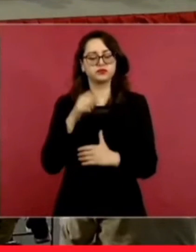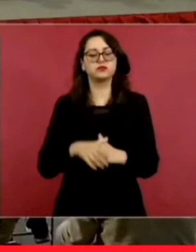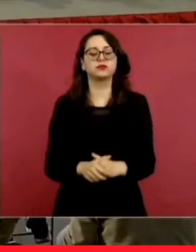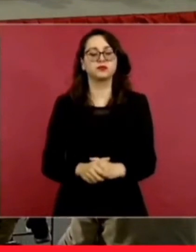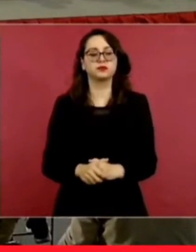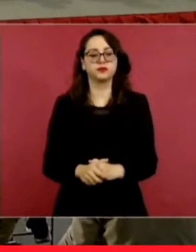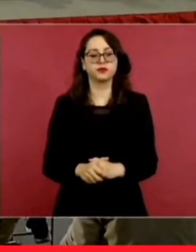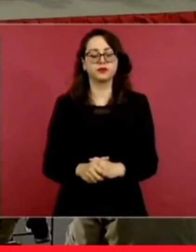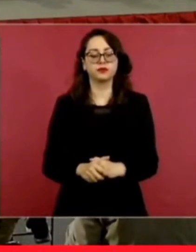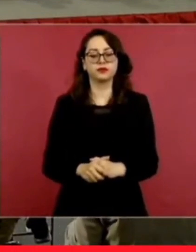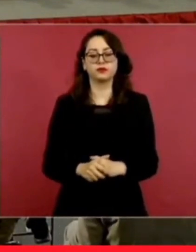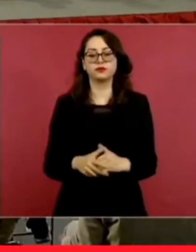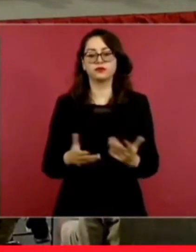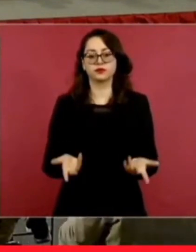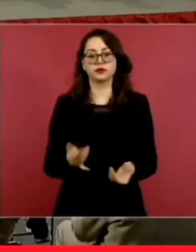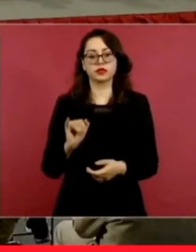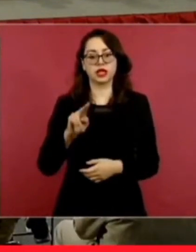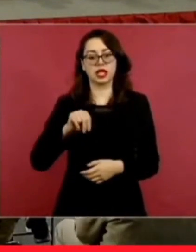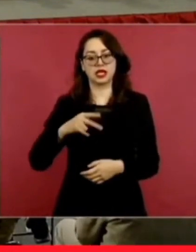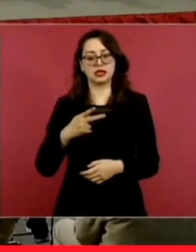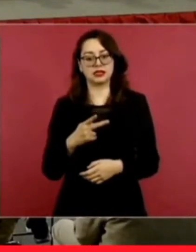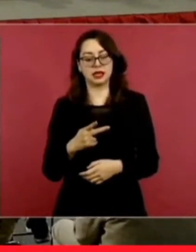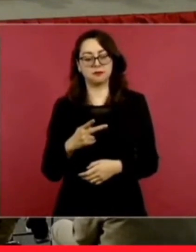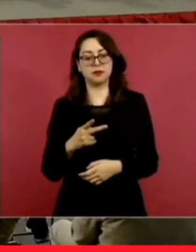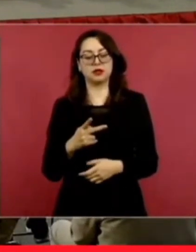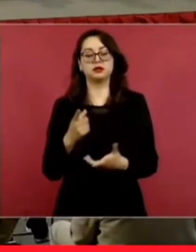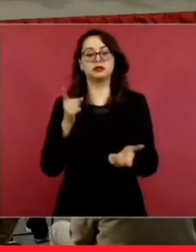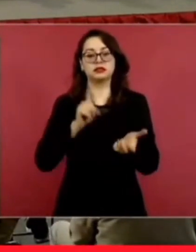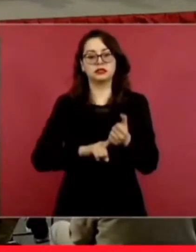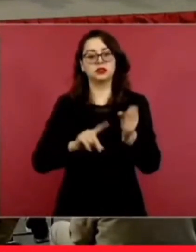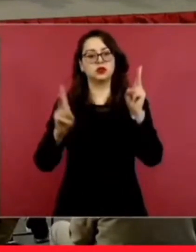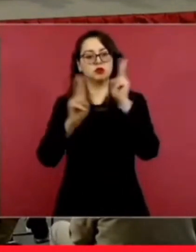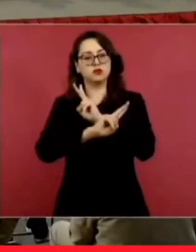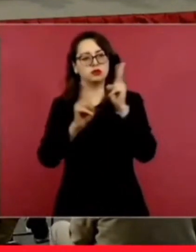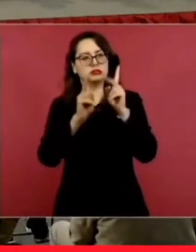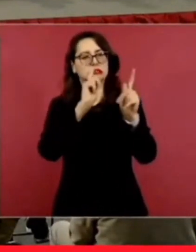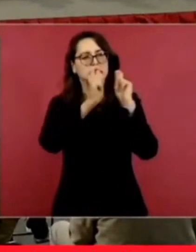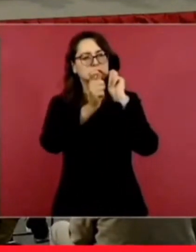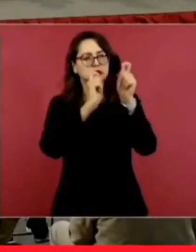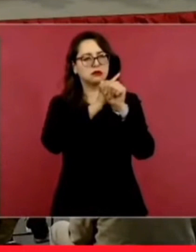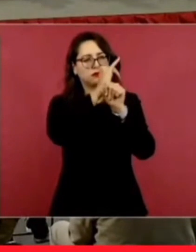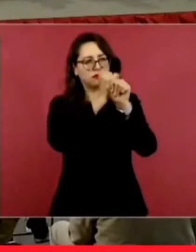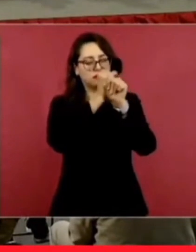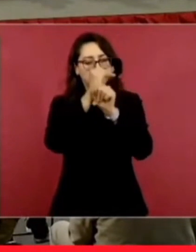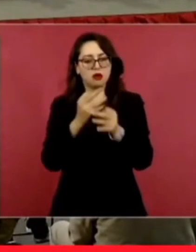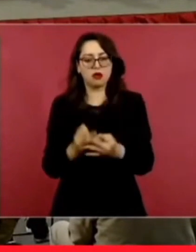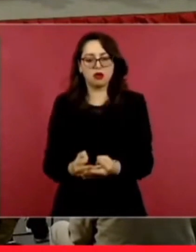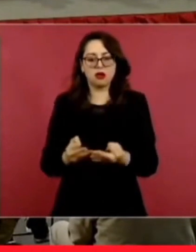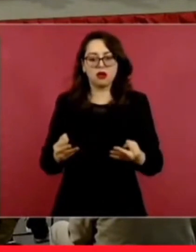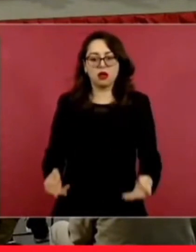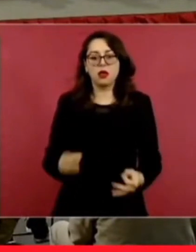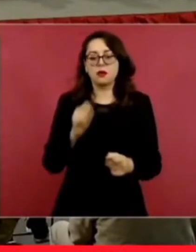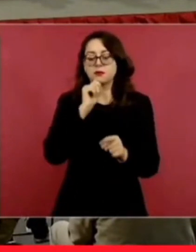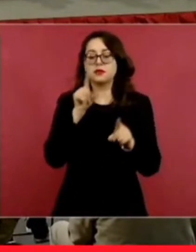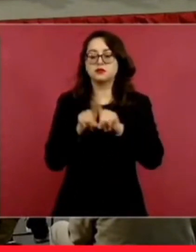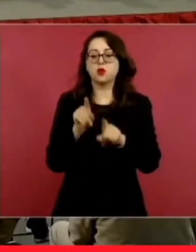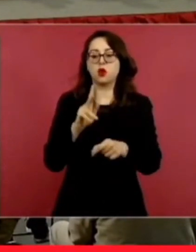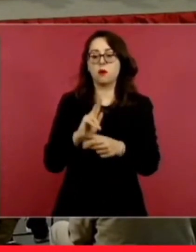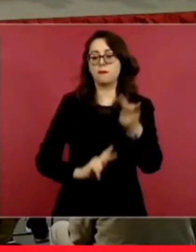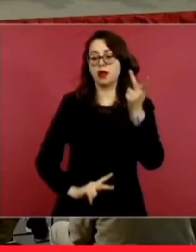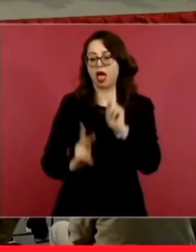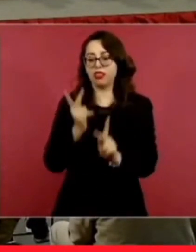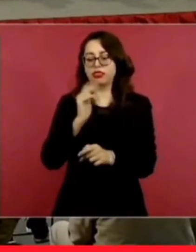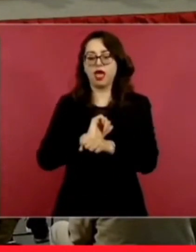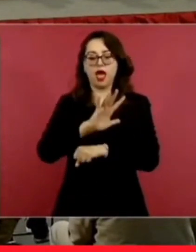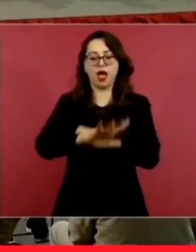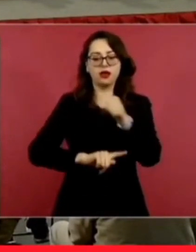Y el caso del INEC hace los estudios de aire, de suelo y de biota, que es flora y fauna. Y en los casos